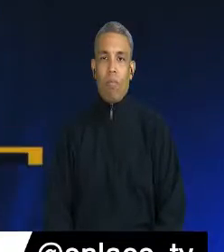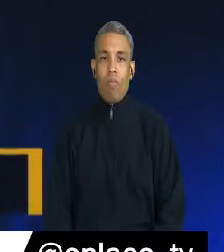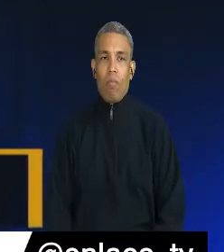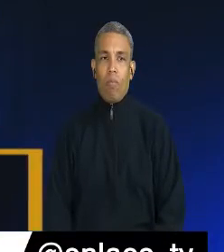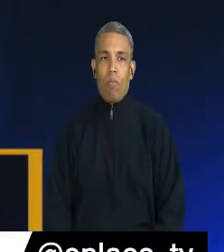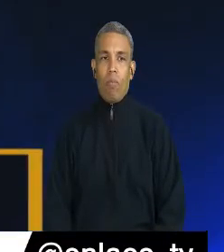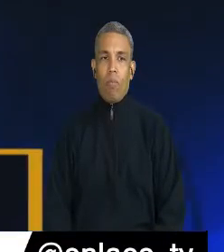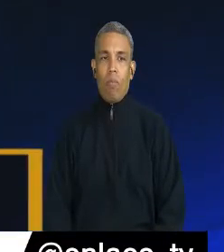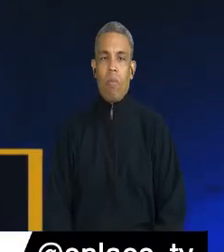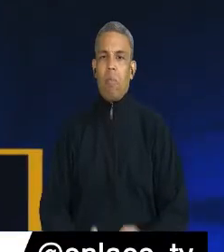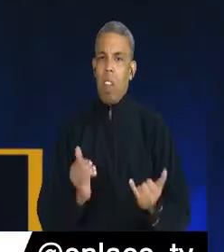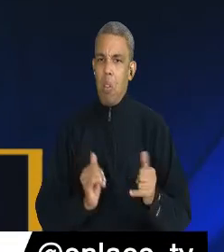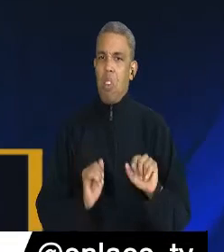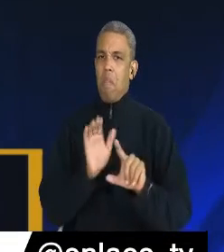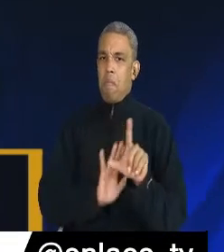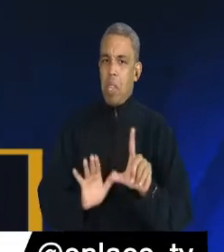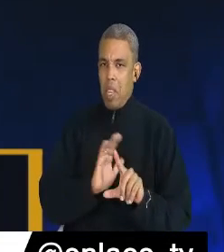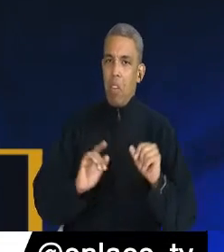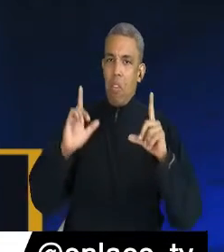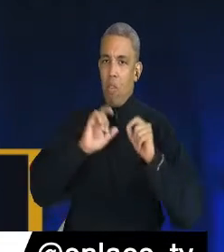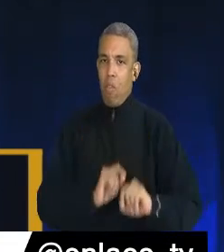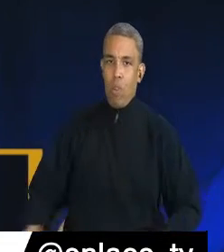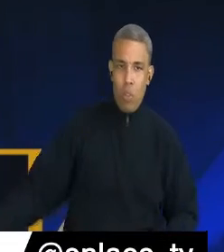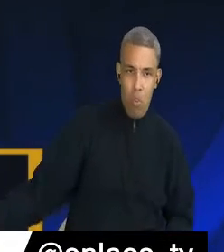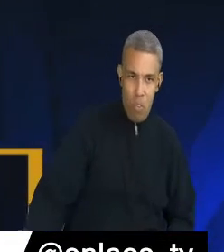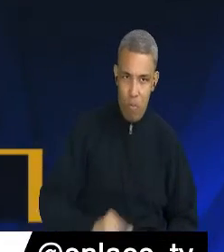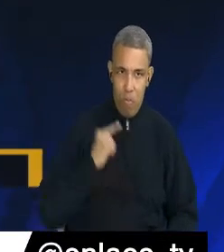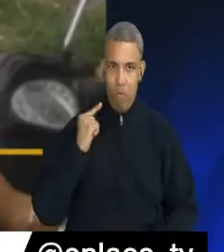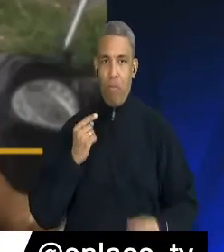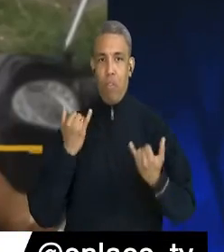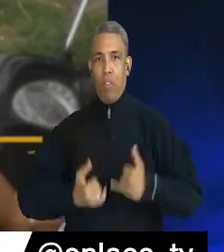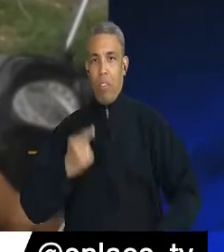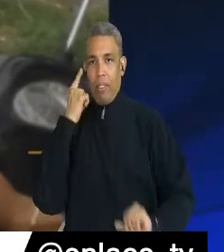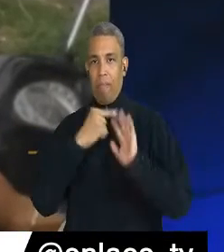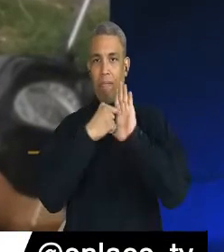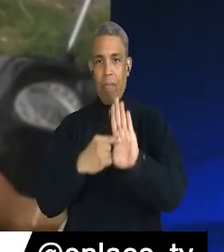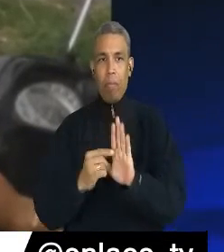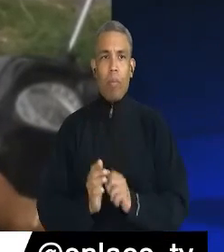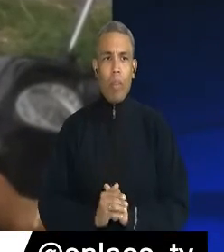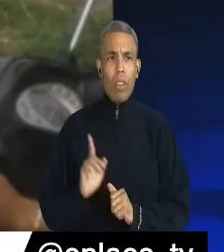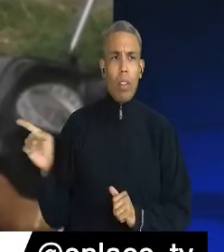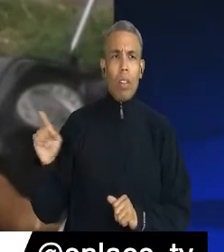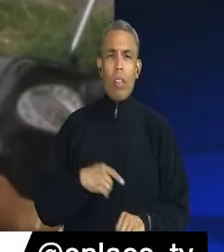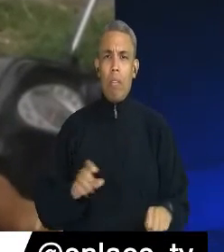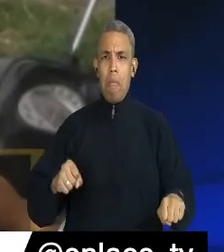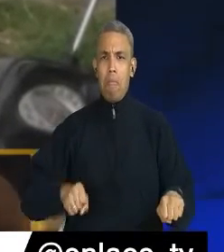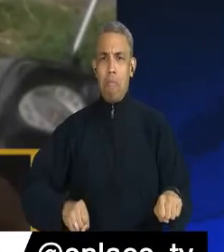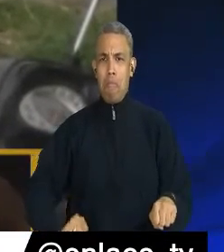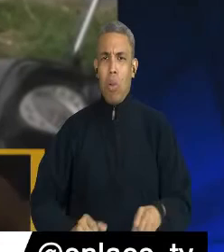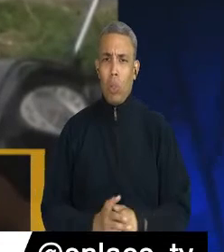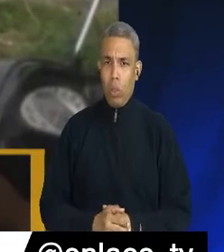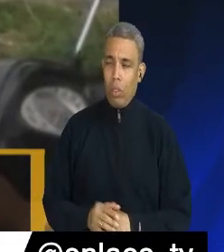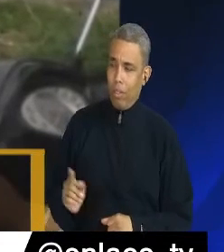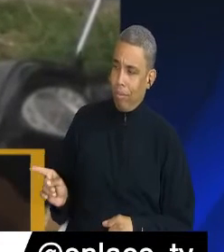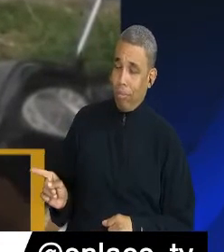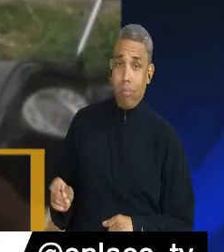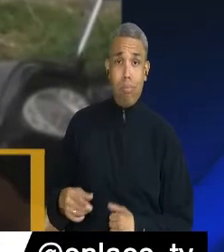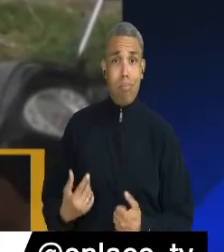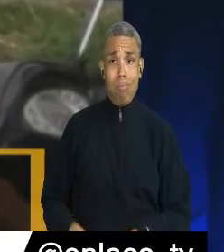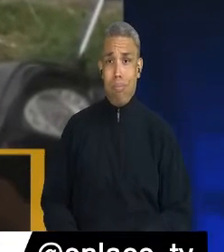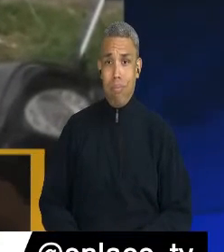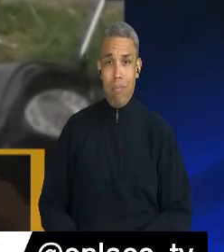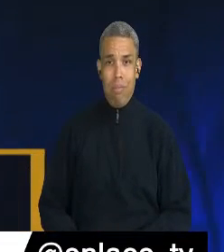iniciamos nuestro reportero ciudadano con esta fotografía que denuncia como este conductor irresponsable de moto lleva literalmente un mercado en su